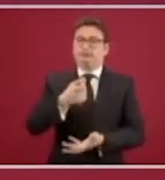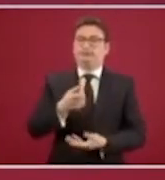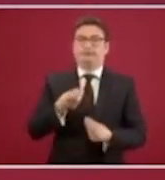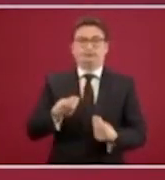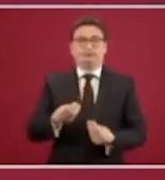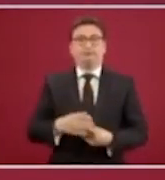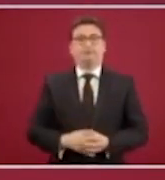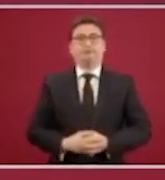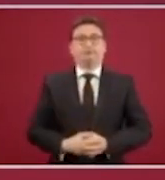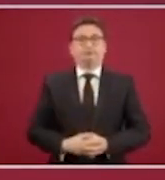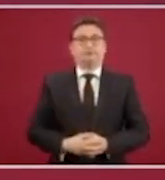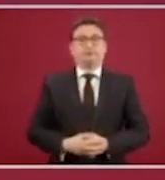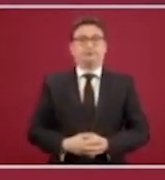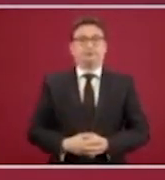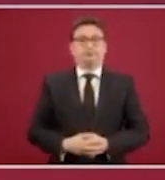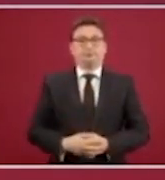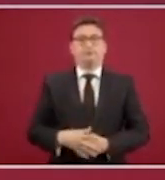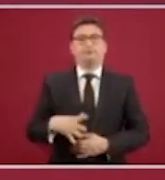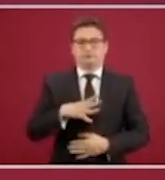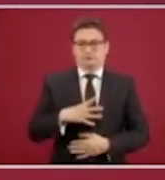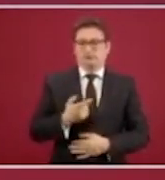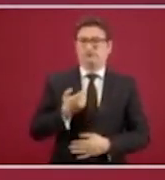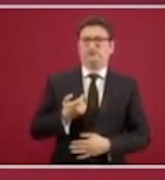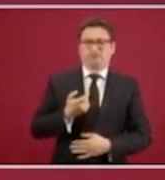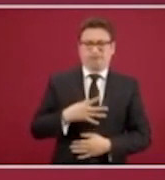tenemos el dinero